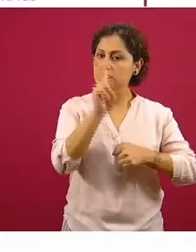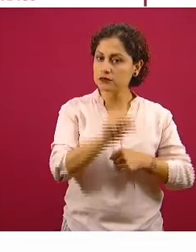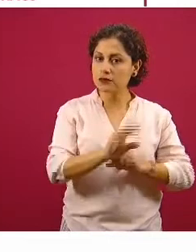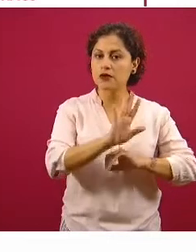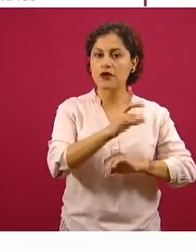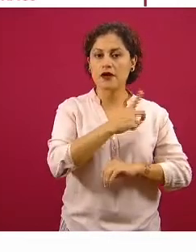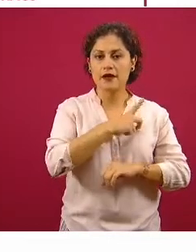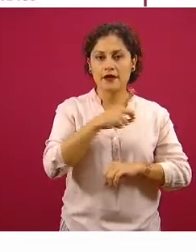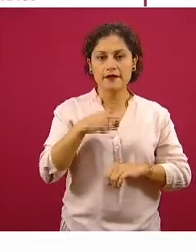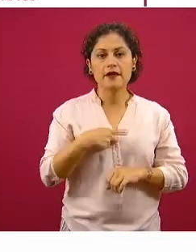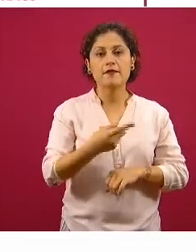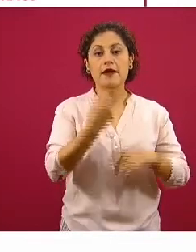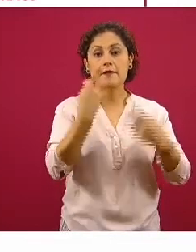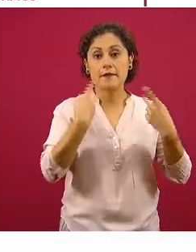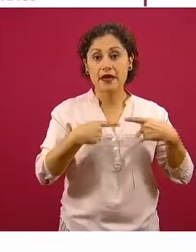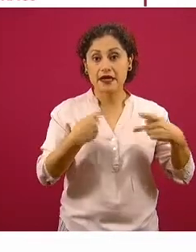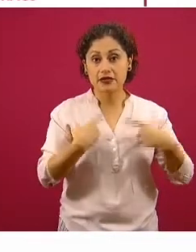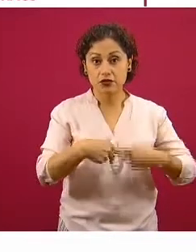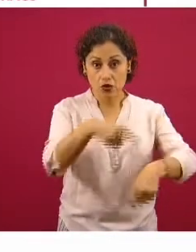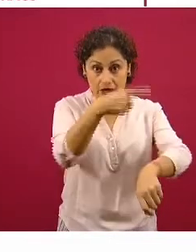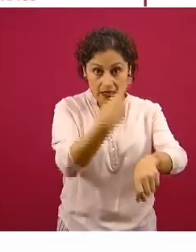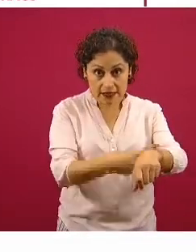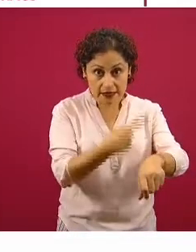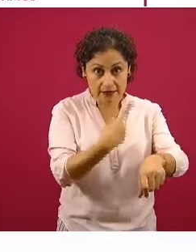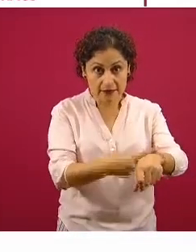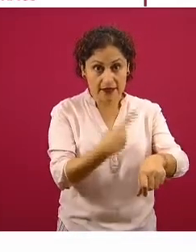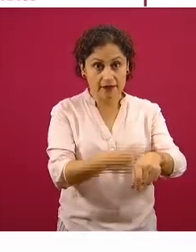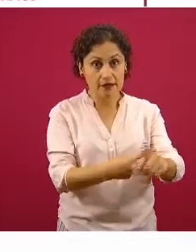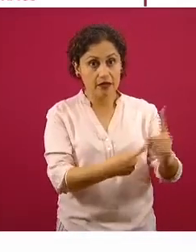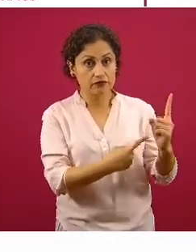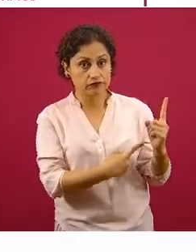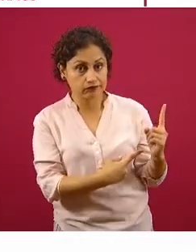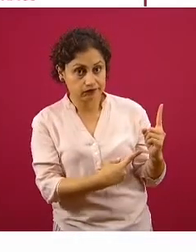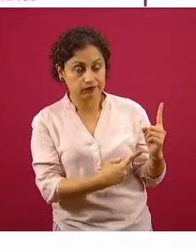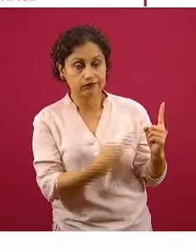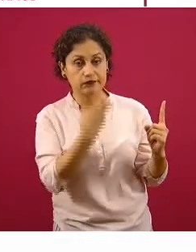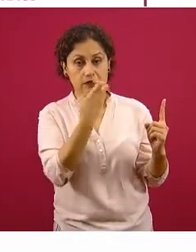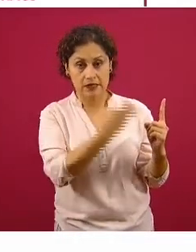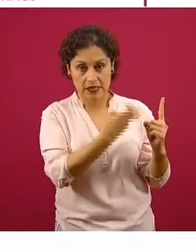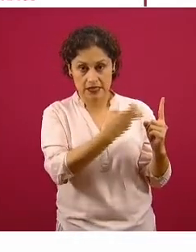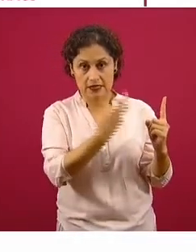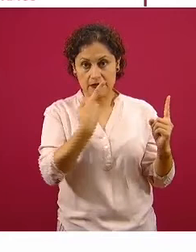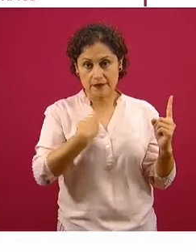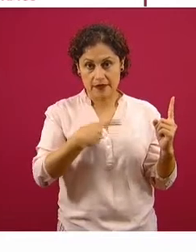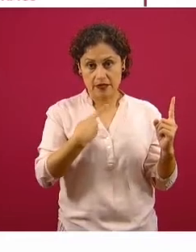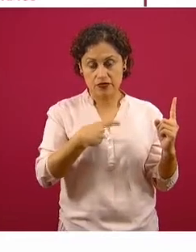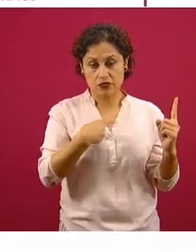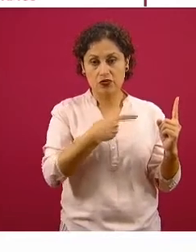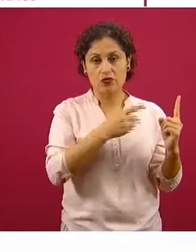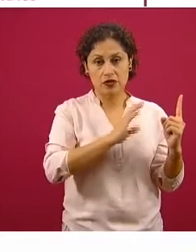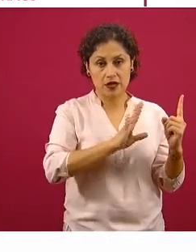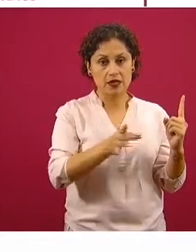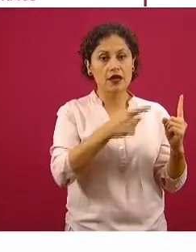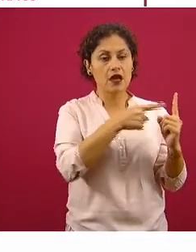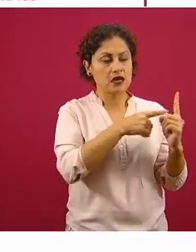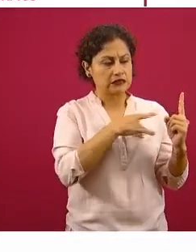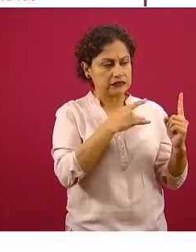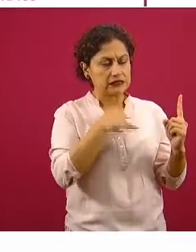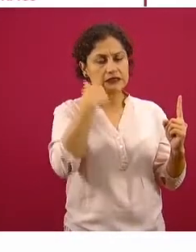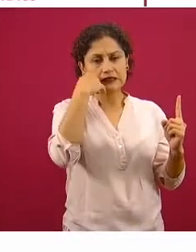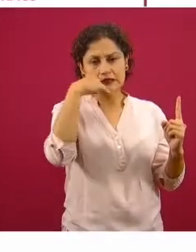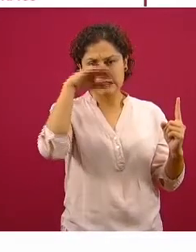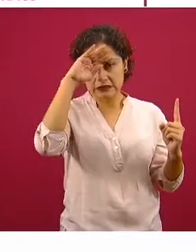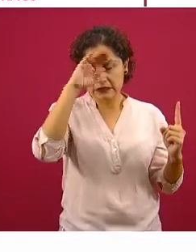la rutina básica es detectar casos sospechosos, es decir, aquellas personas que tienen fiebre, tos, dolor de